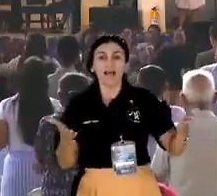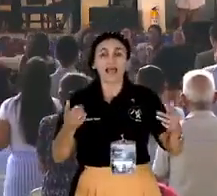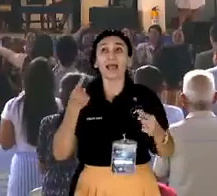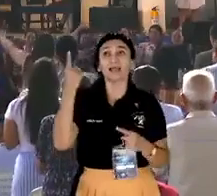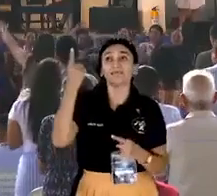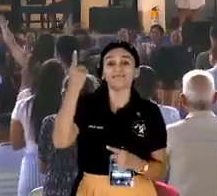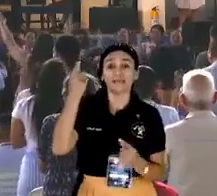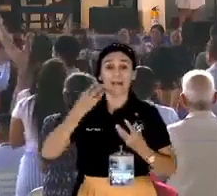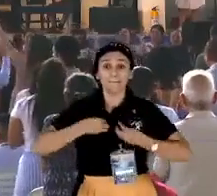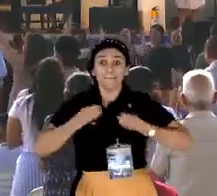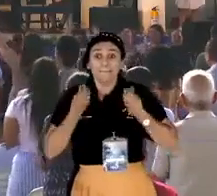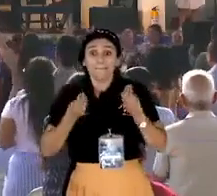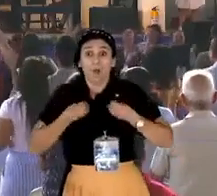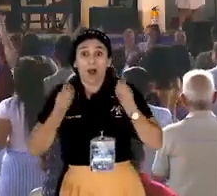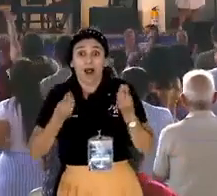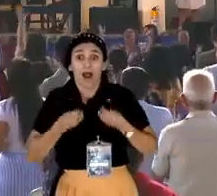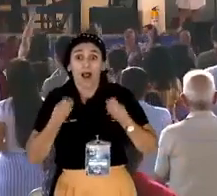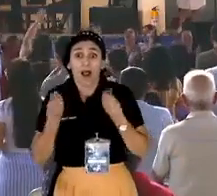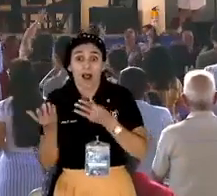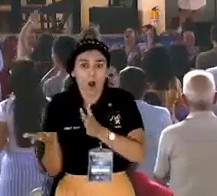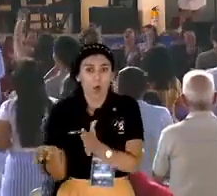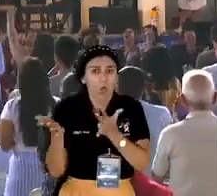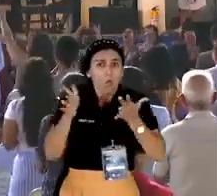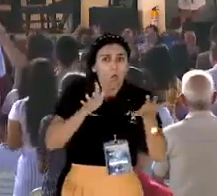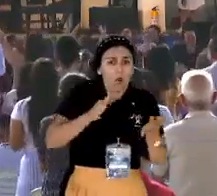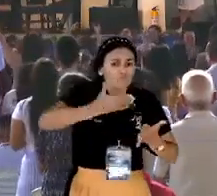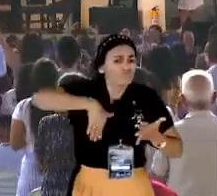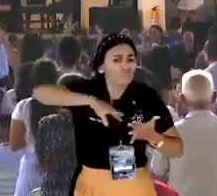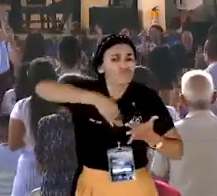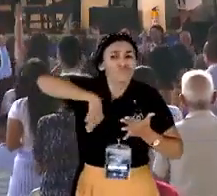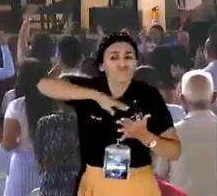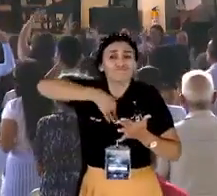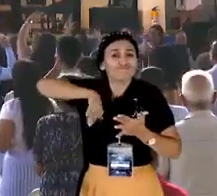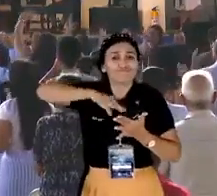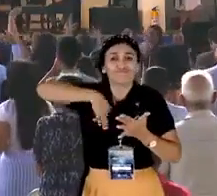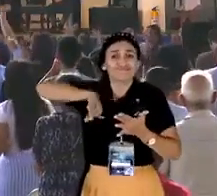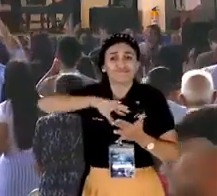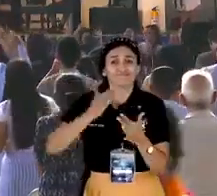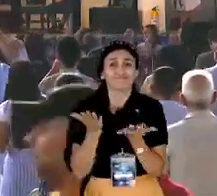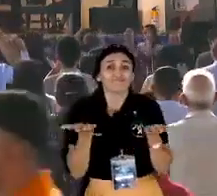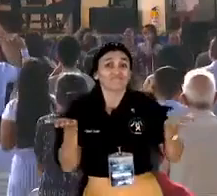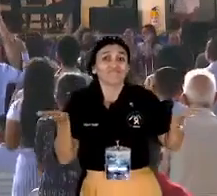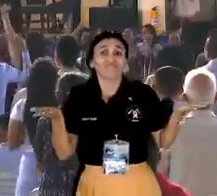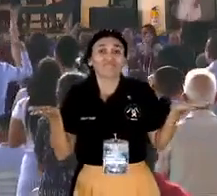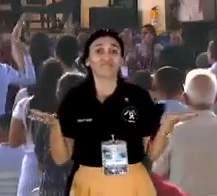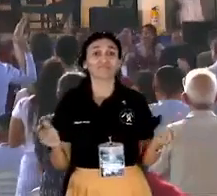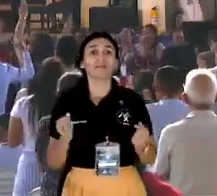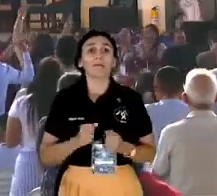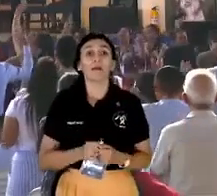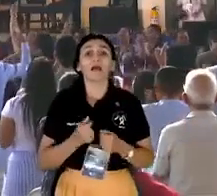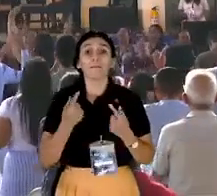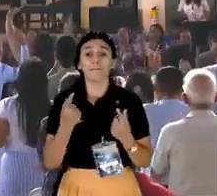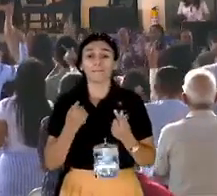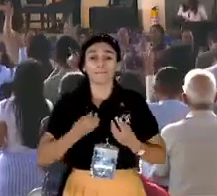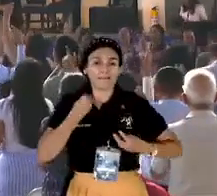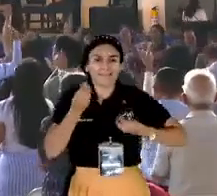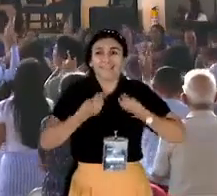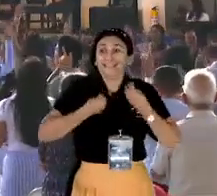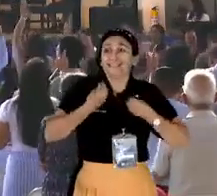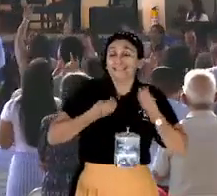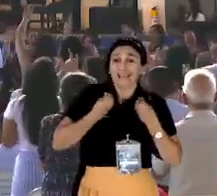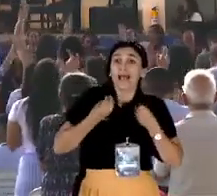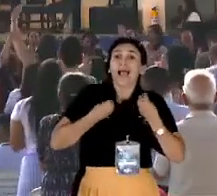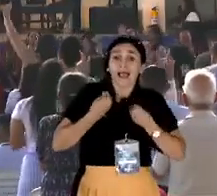garantía. Él está vivo. La tumba está vacía y su resurrección es nuestra garantía. Porque vivo